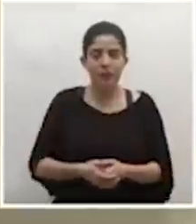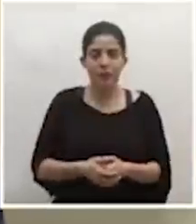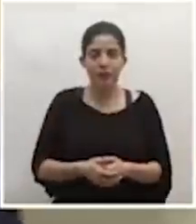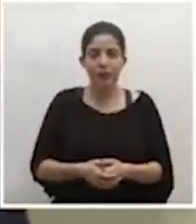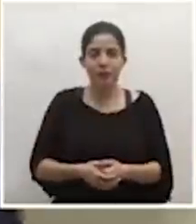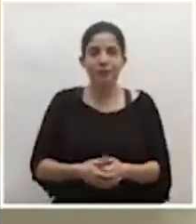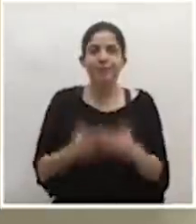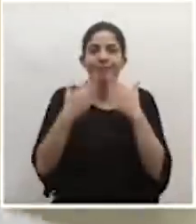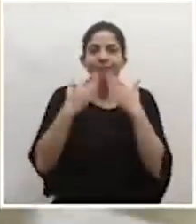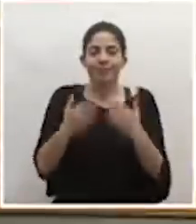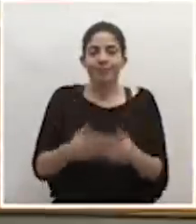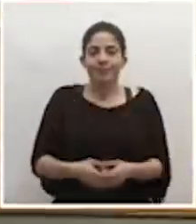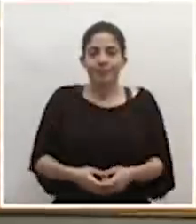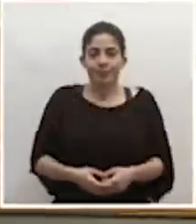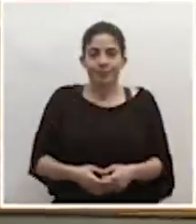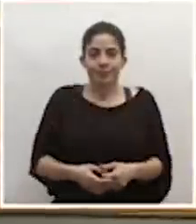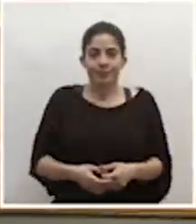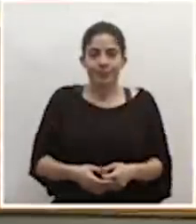Gracias.